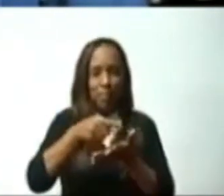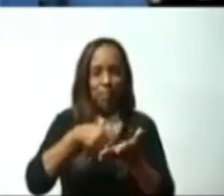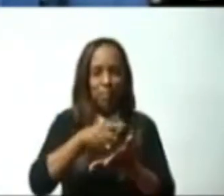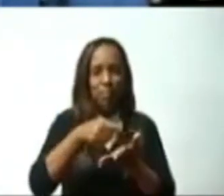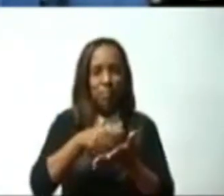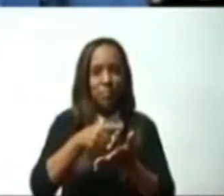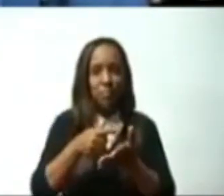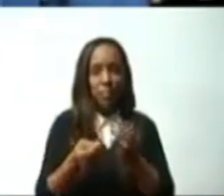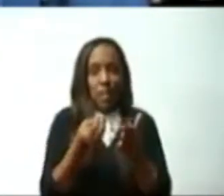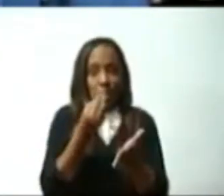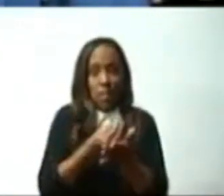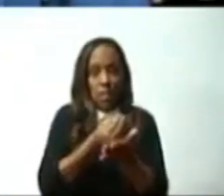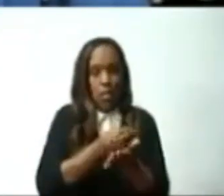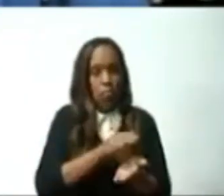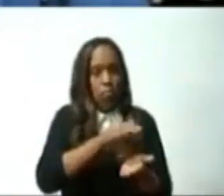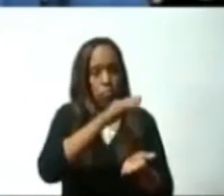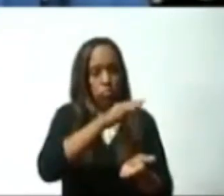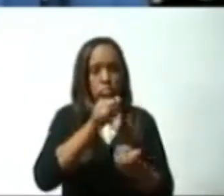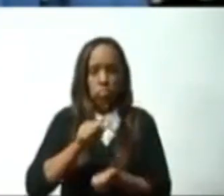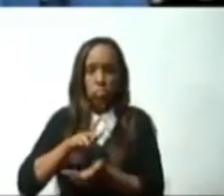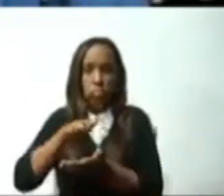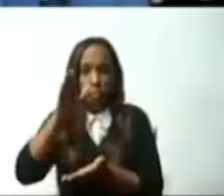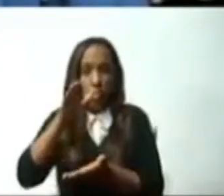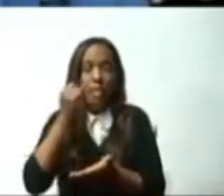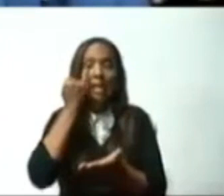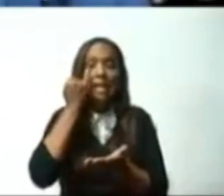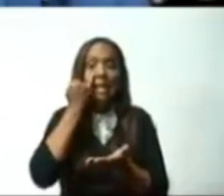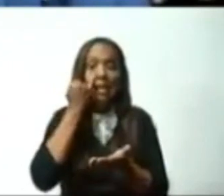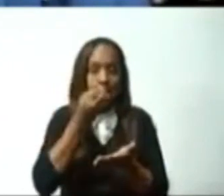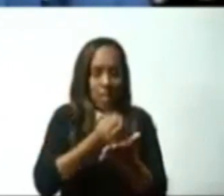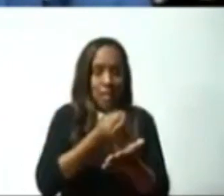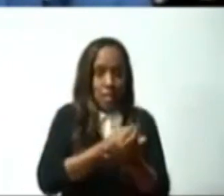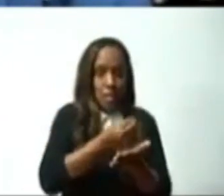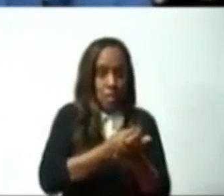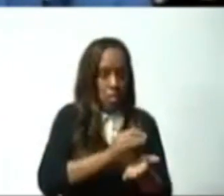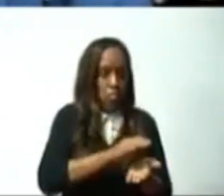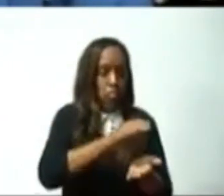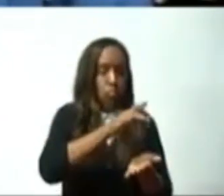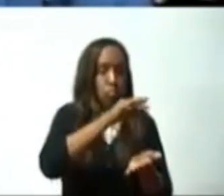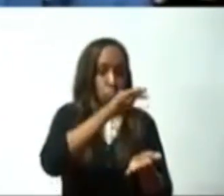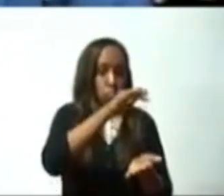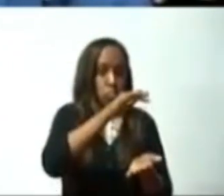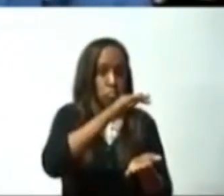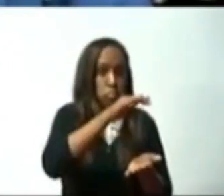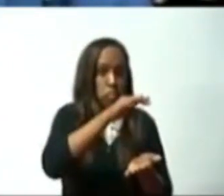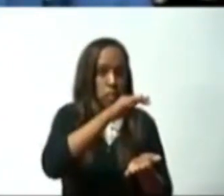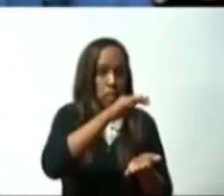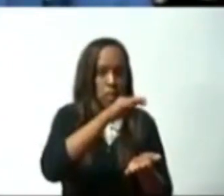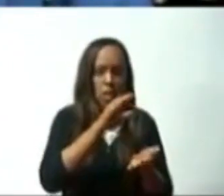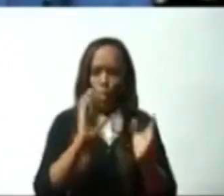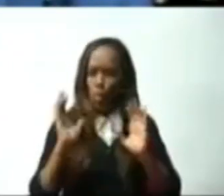la rentabilidad real de los últimos 12 meses y no fuese cubierta con la reserva